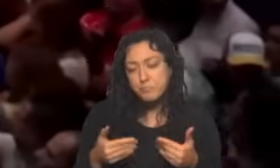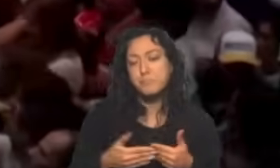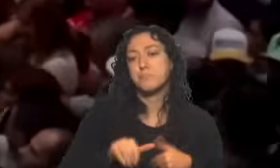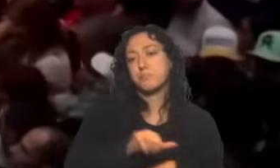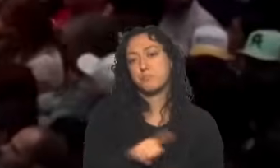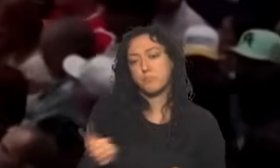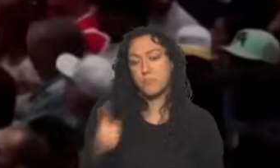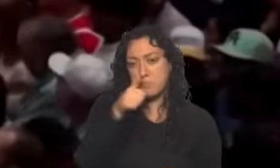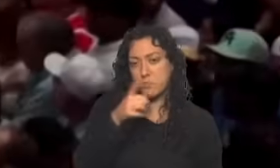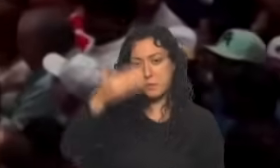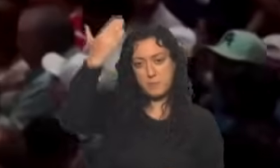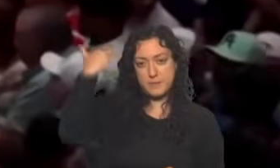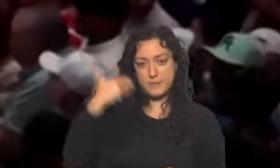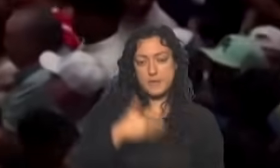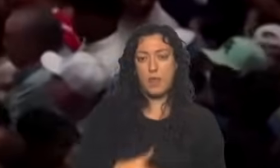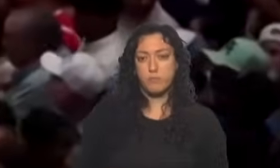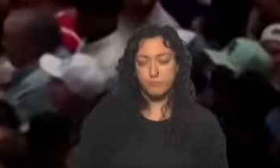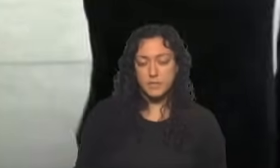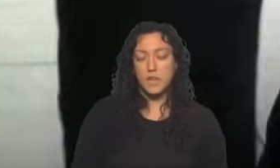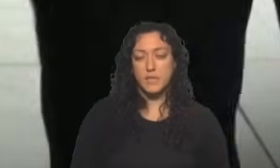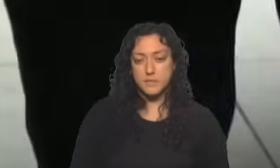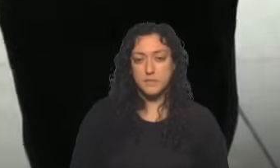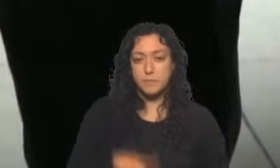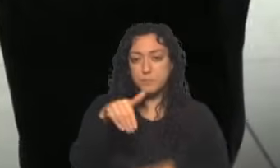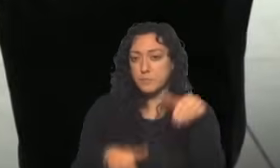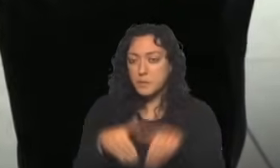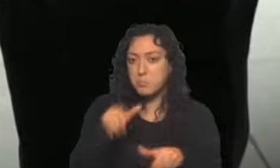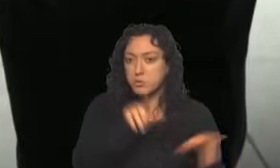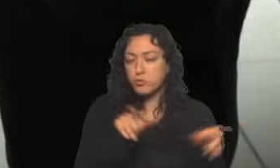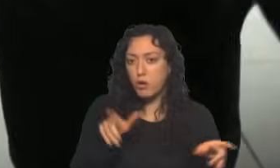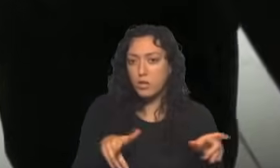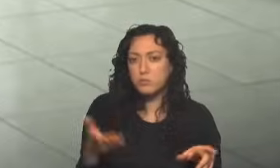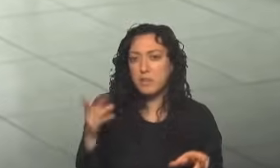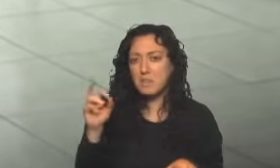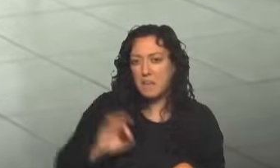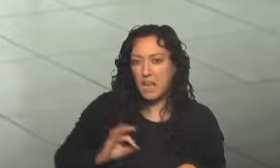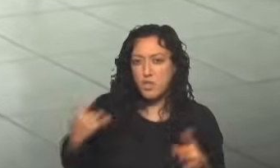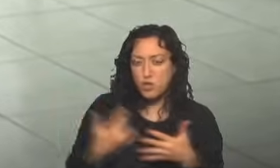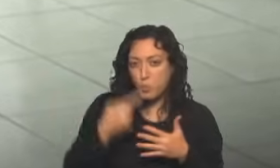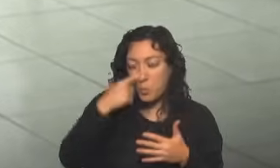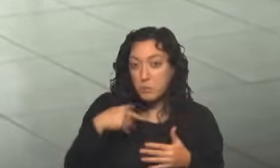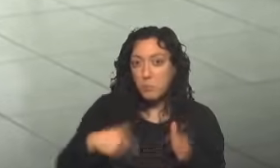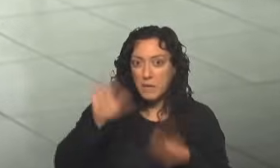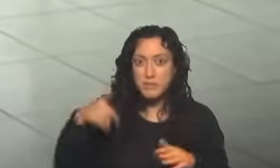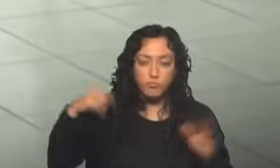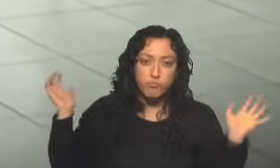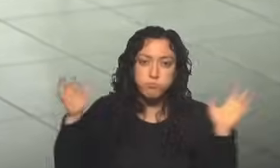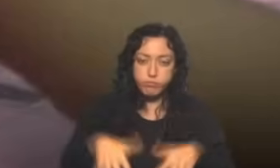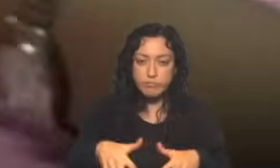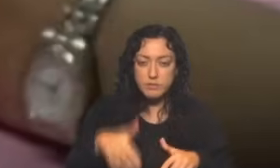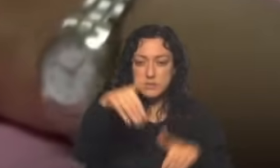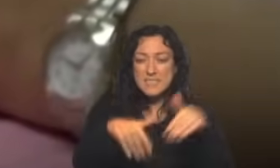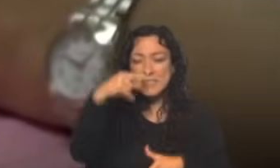pasado. Los comicios se caracterizaron por haber sido los más concurridos de las últimas 3 décadas, donde casi el 77%